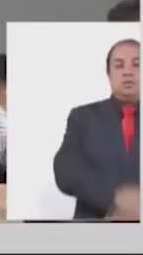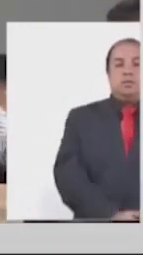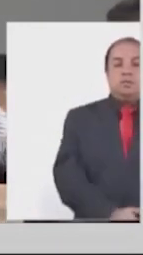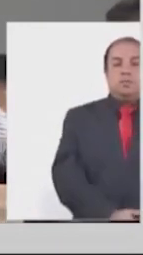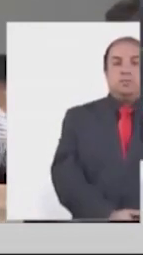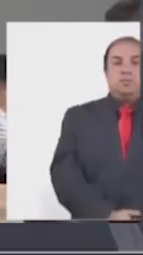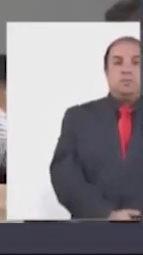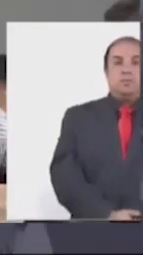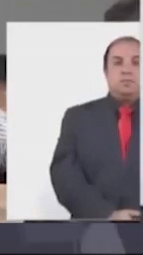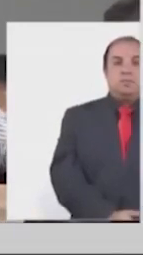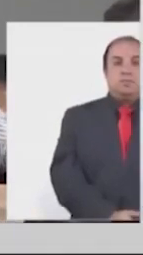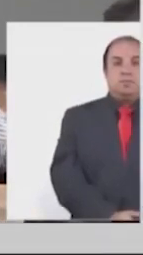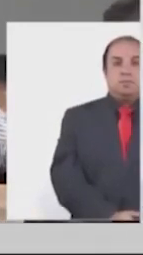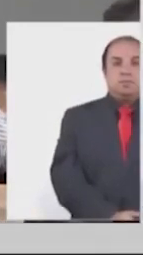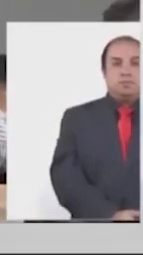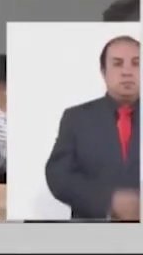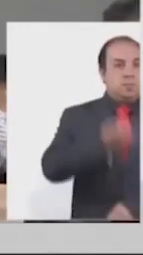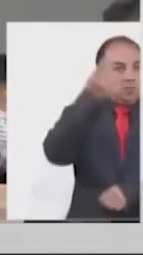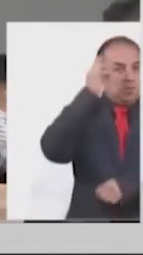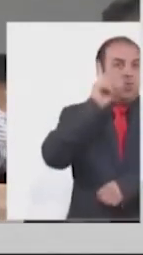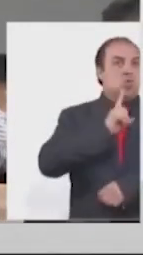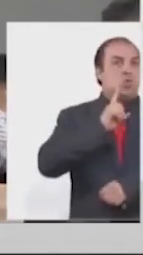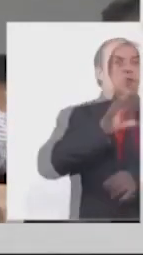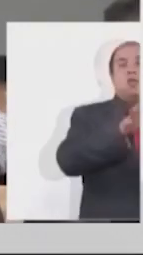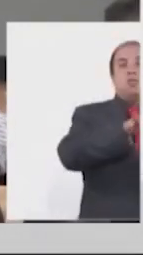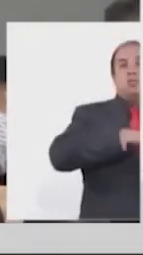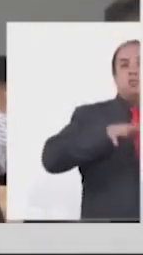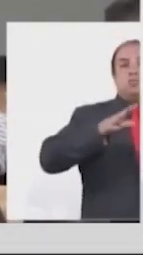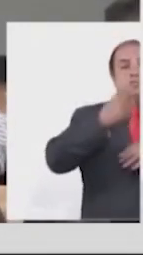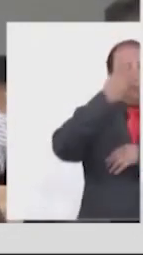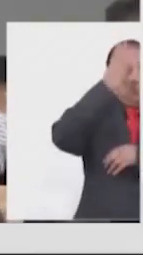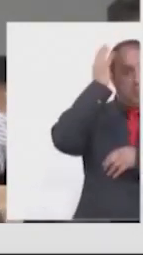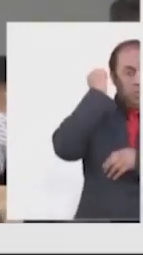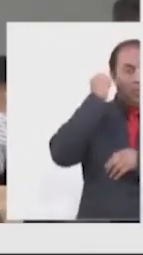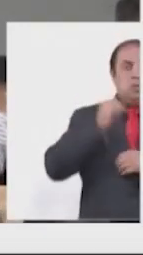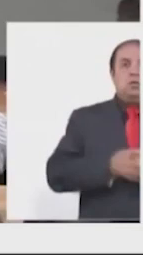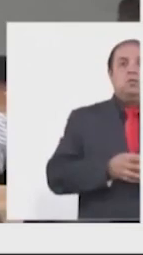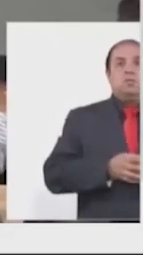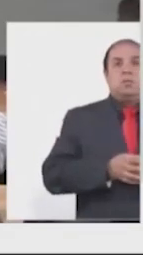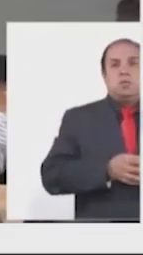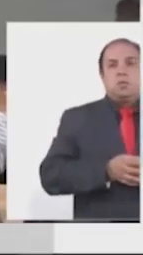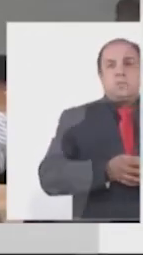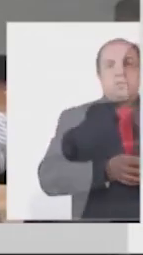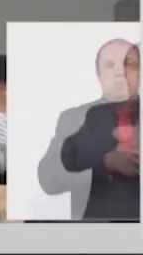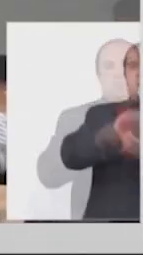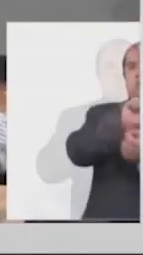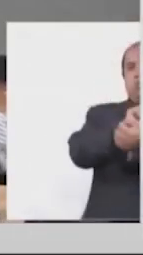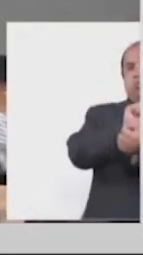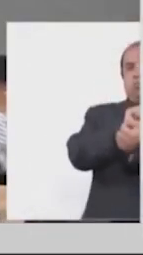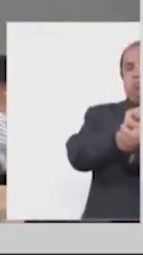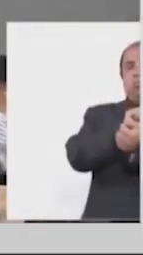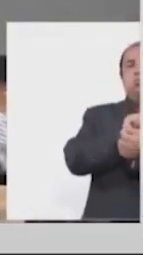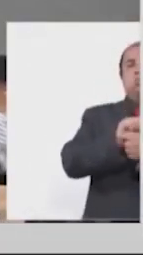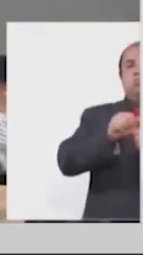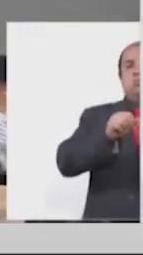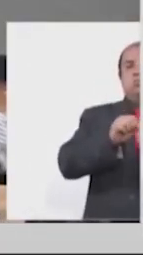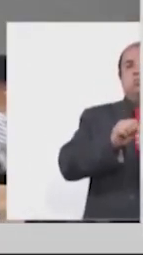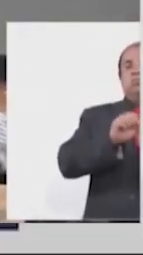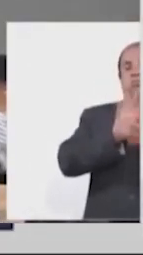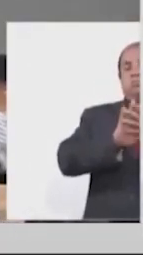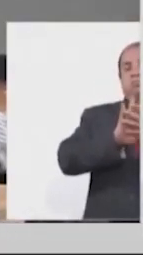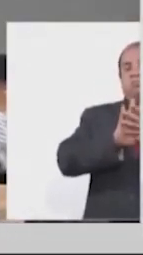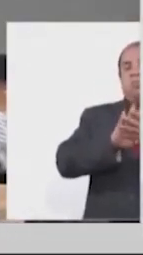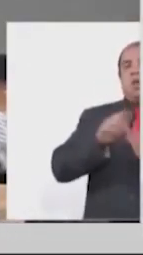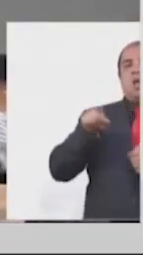y lo usamos y lo estamos viendo pero sí finalmente son las cosas que quedan dentro de la gran impunidad cuando la justicia